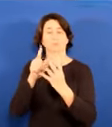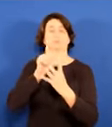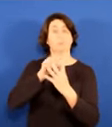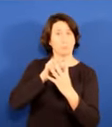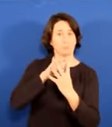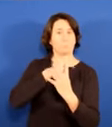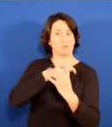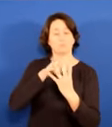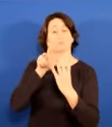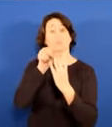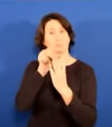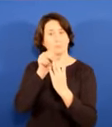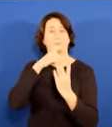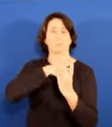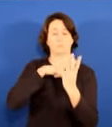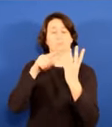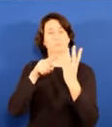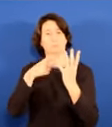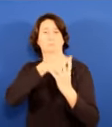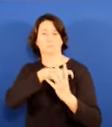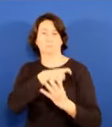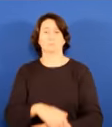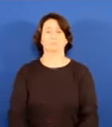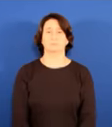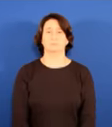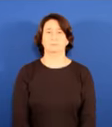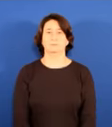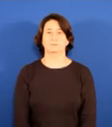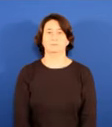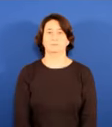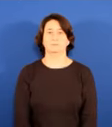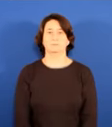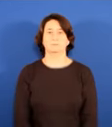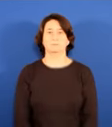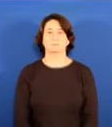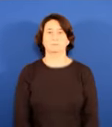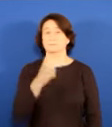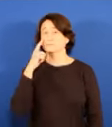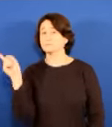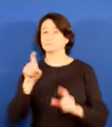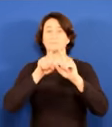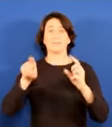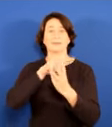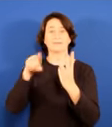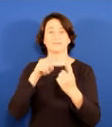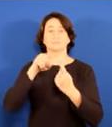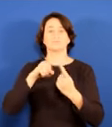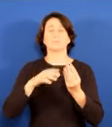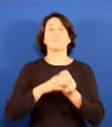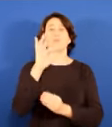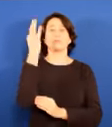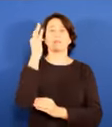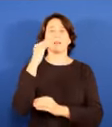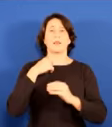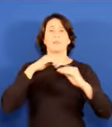su labor de impulso y promoción de la actividad física y el deporte en el territorio histórico. El diputado general José Luis Bilbao ha